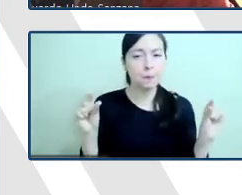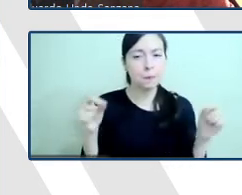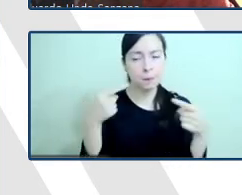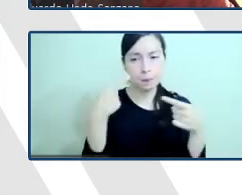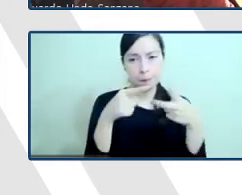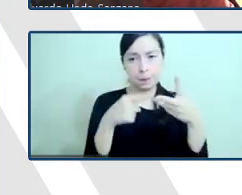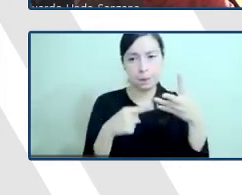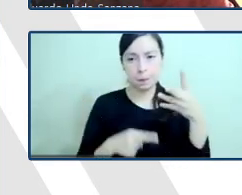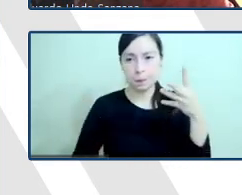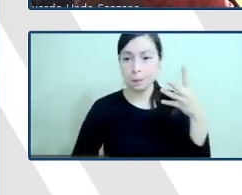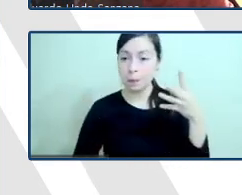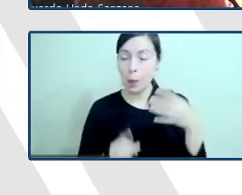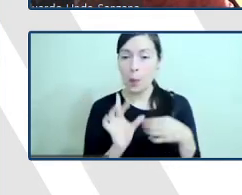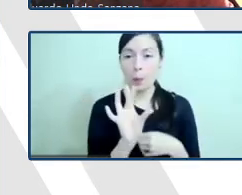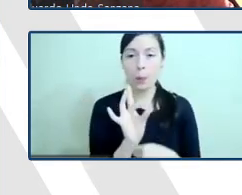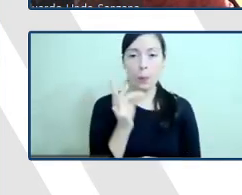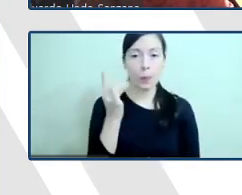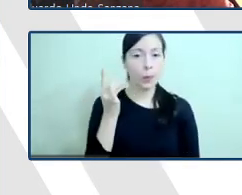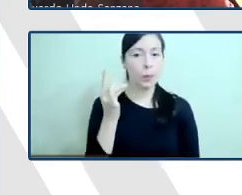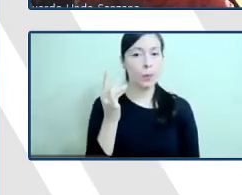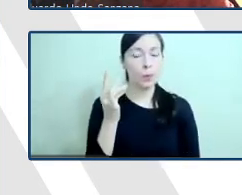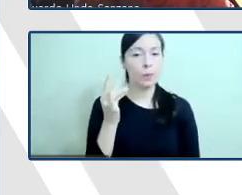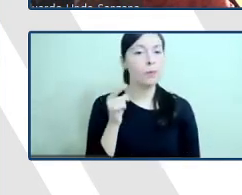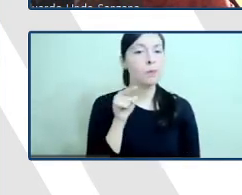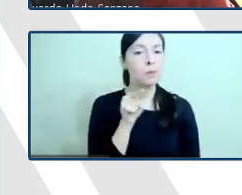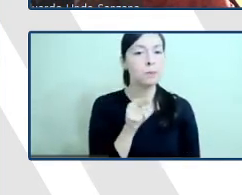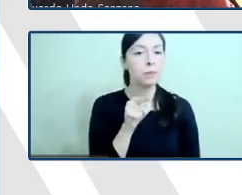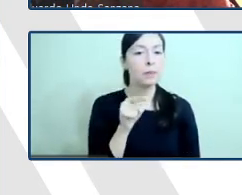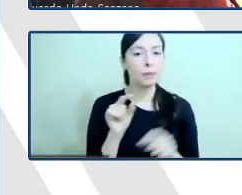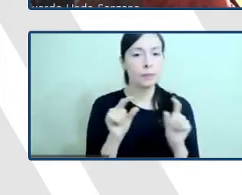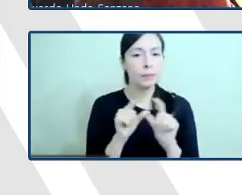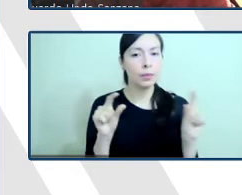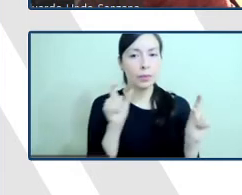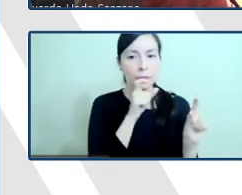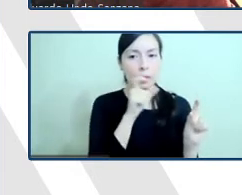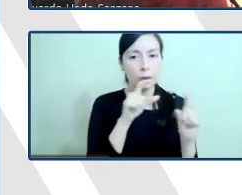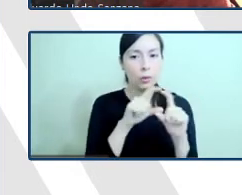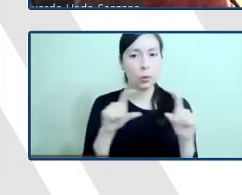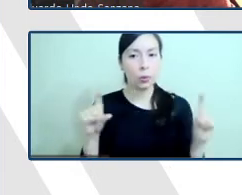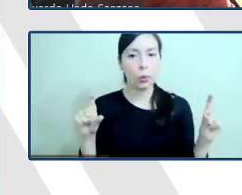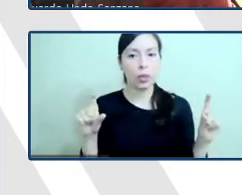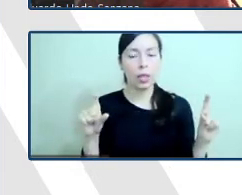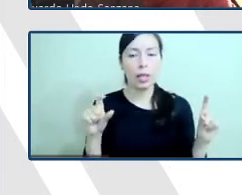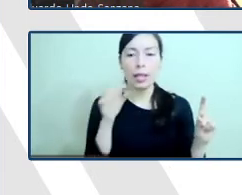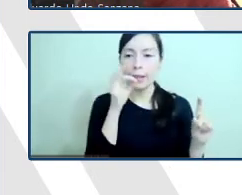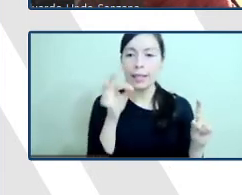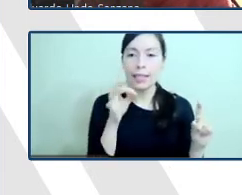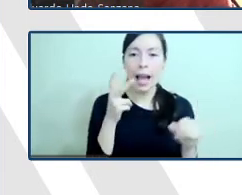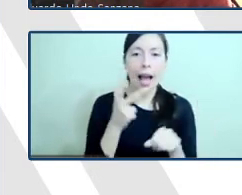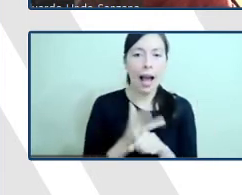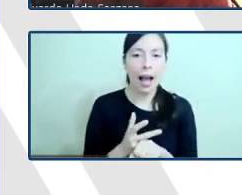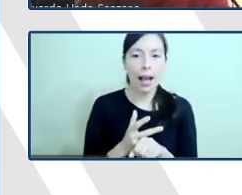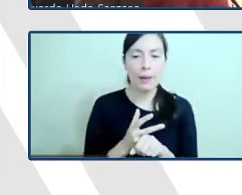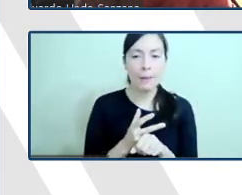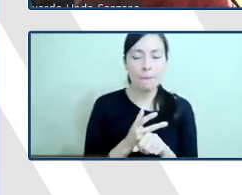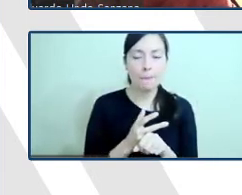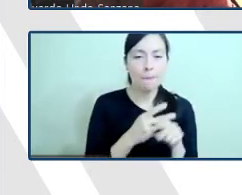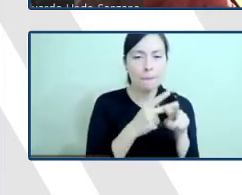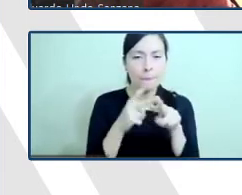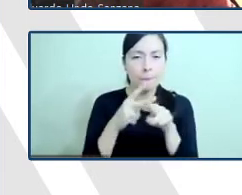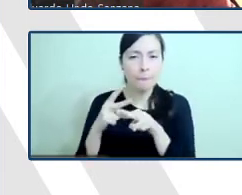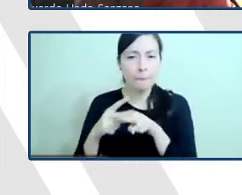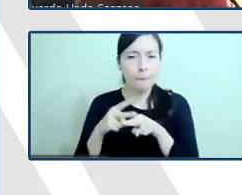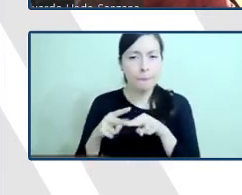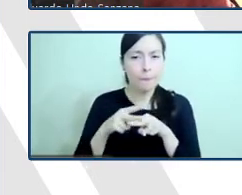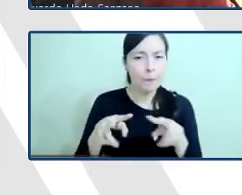nos importa es particularmente este párrafo. Dice que hay operaciones secas que se están llevando a cabo